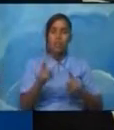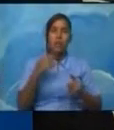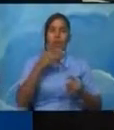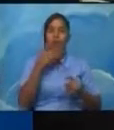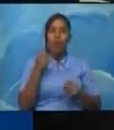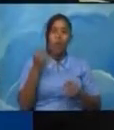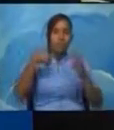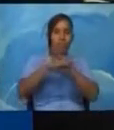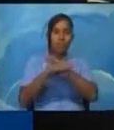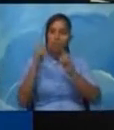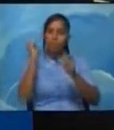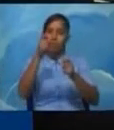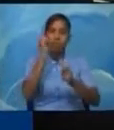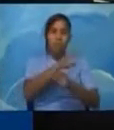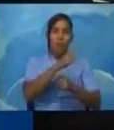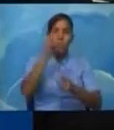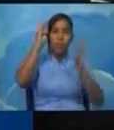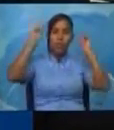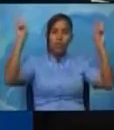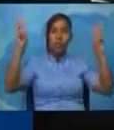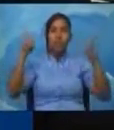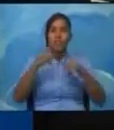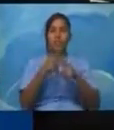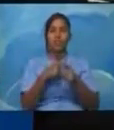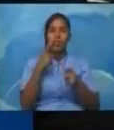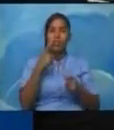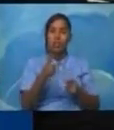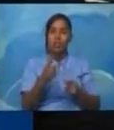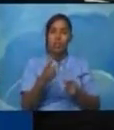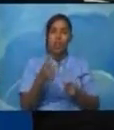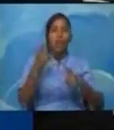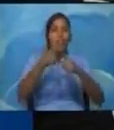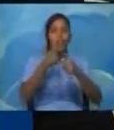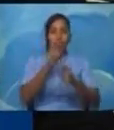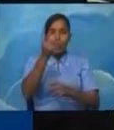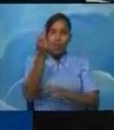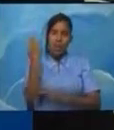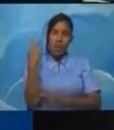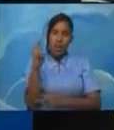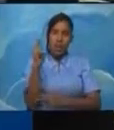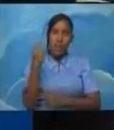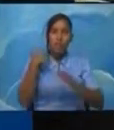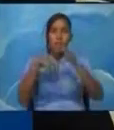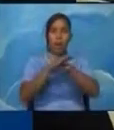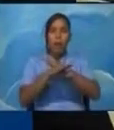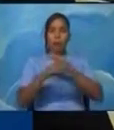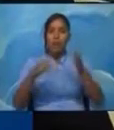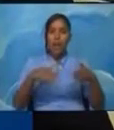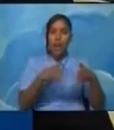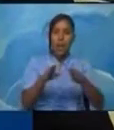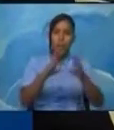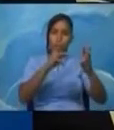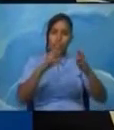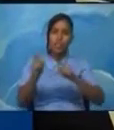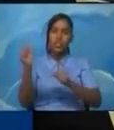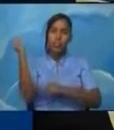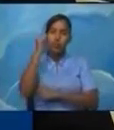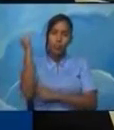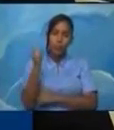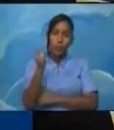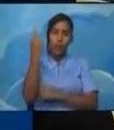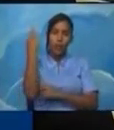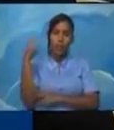Moisés. Entonces Moisés le dice, bueno, vamos ahora, como ustedes son tercos, vamos camino al desierto por desobediente,